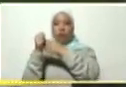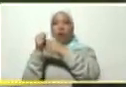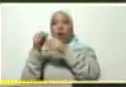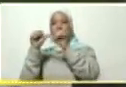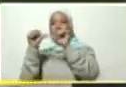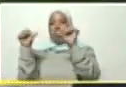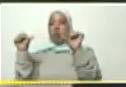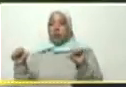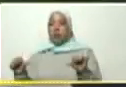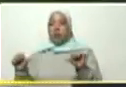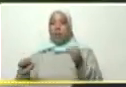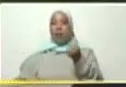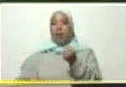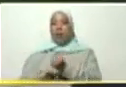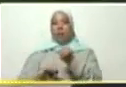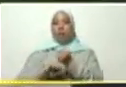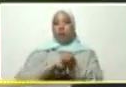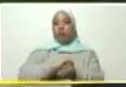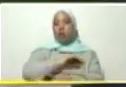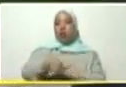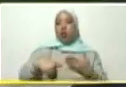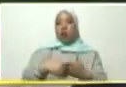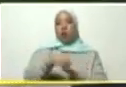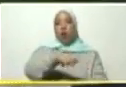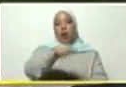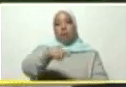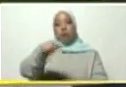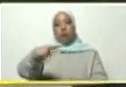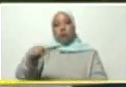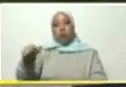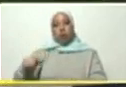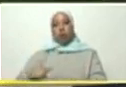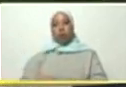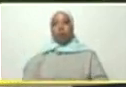fuerzas se ha hablado bastante de eso verdad Héctor Rodríguez